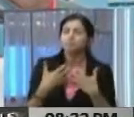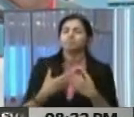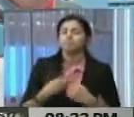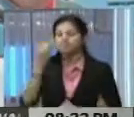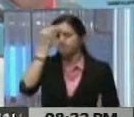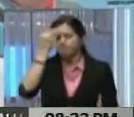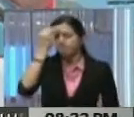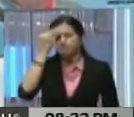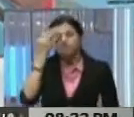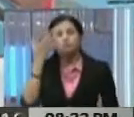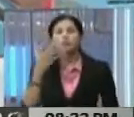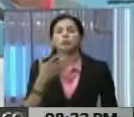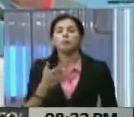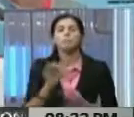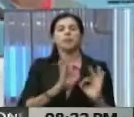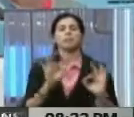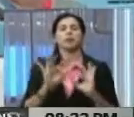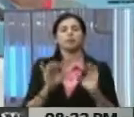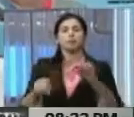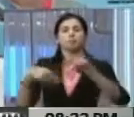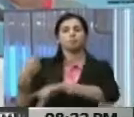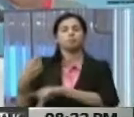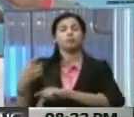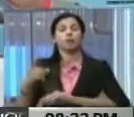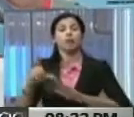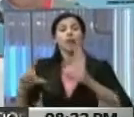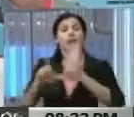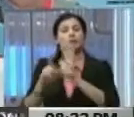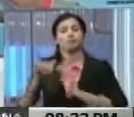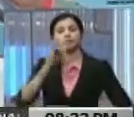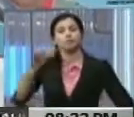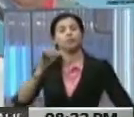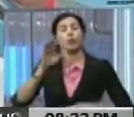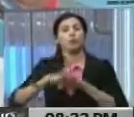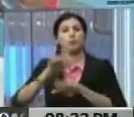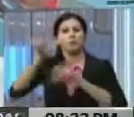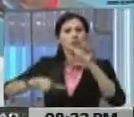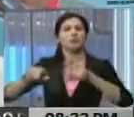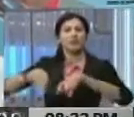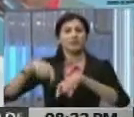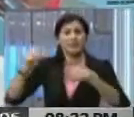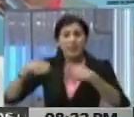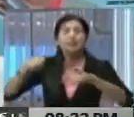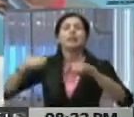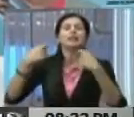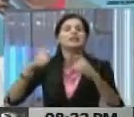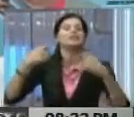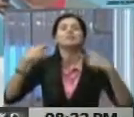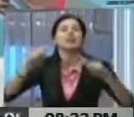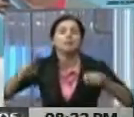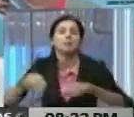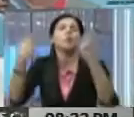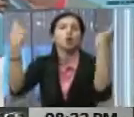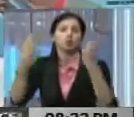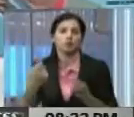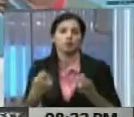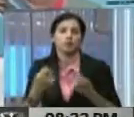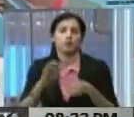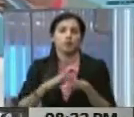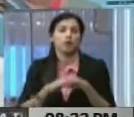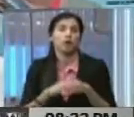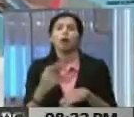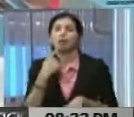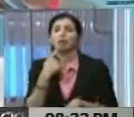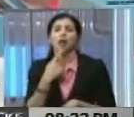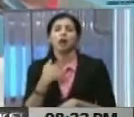todas las acciones legales contra quienes intentan destruirlo haciendo uso de supuestos beneficios, de